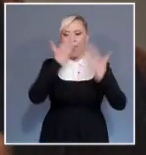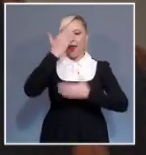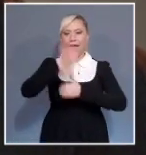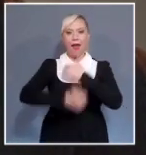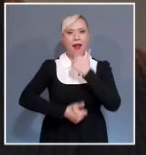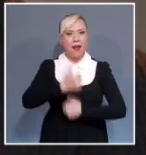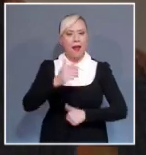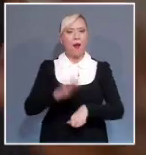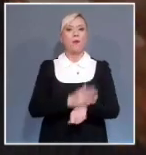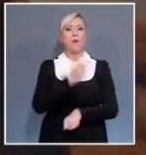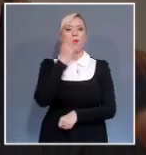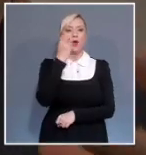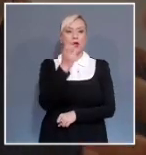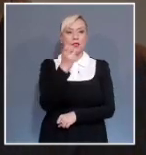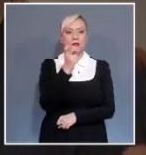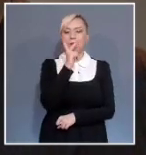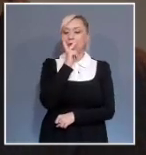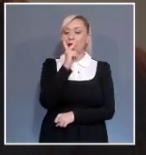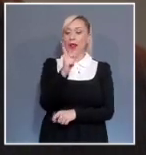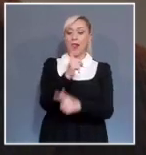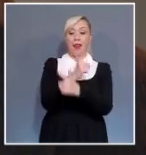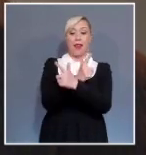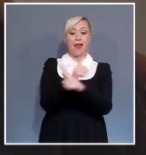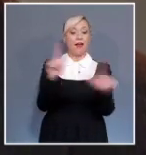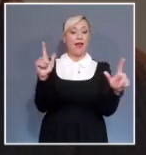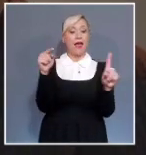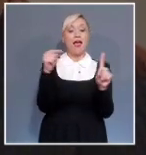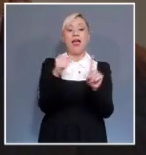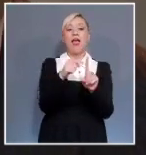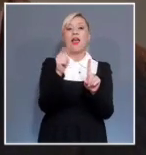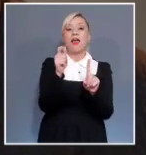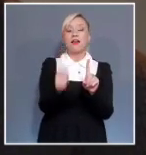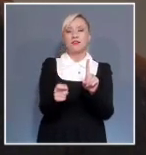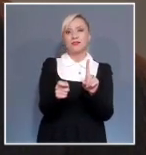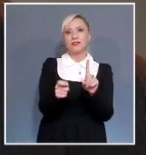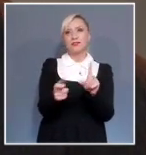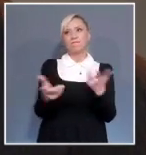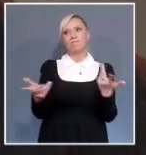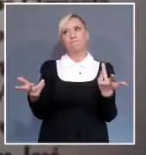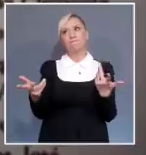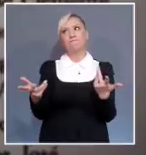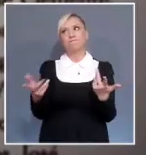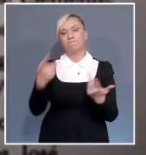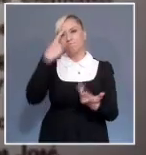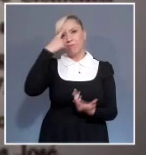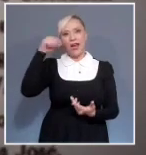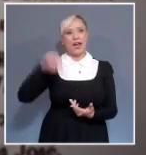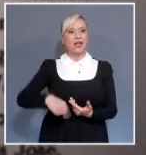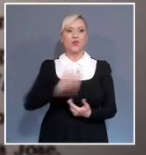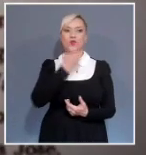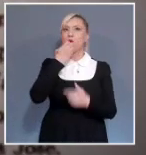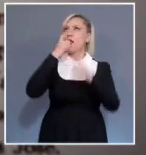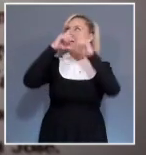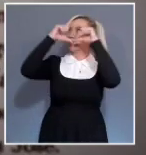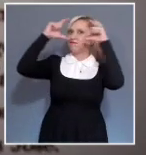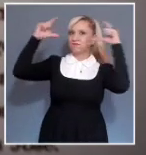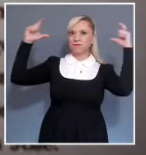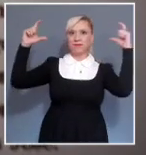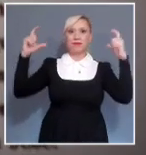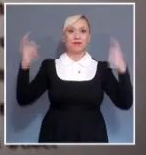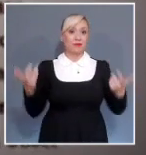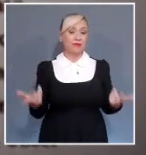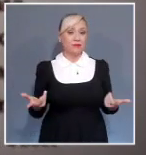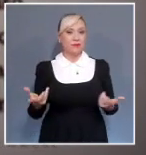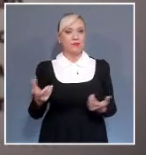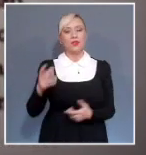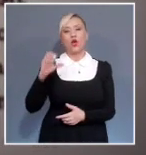palabra libertad está, digamos, en el lema del Colegio Nacional. José Clemente Orozco, miembro fundador del